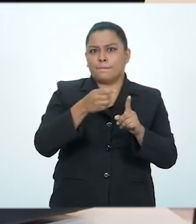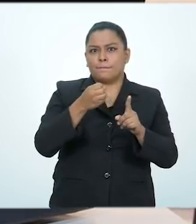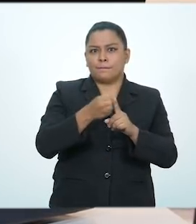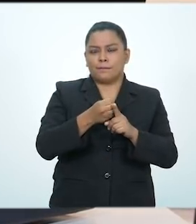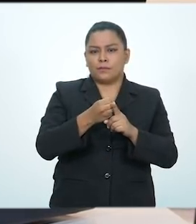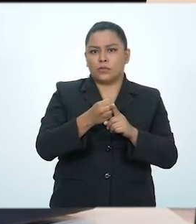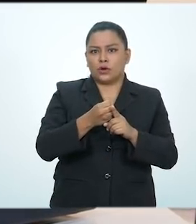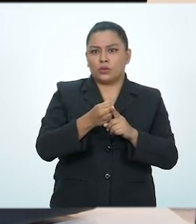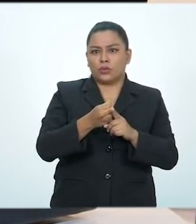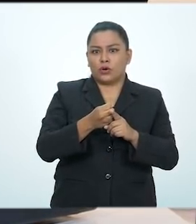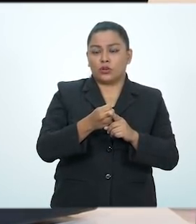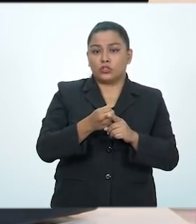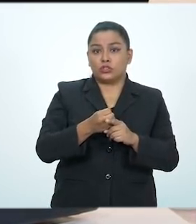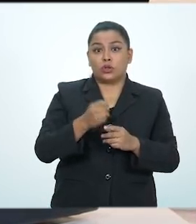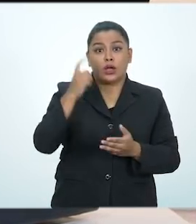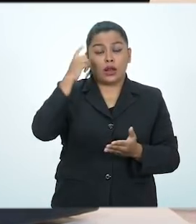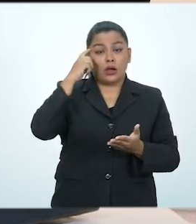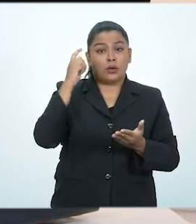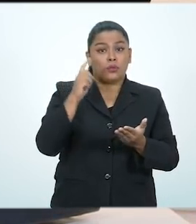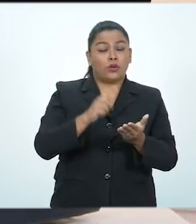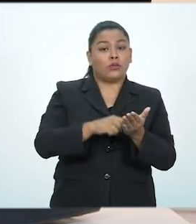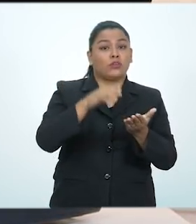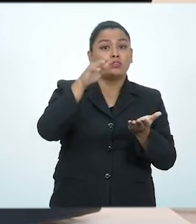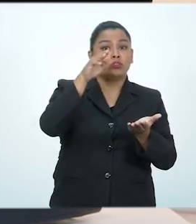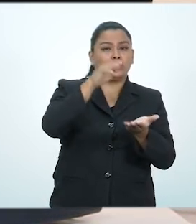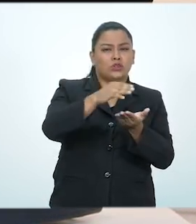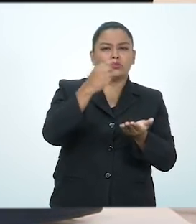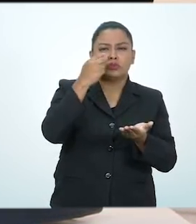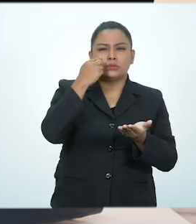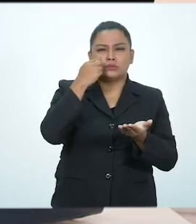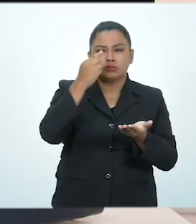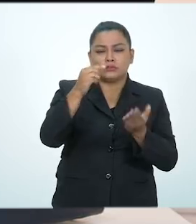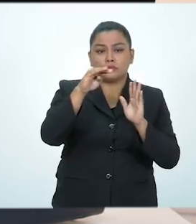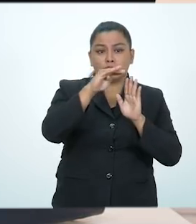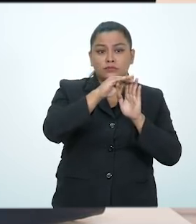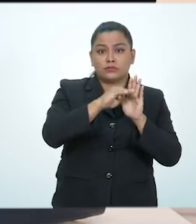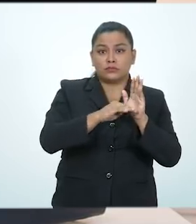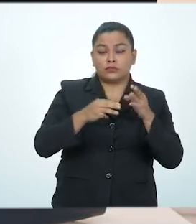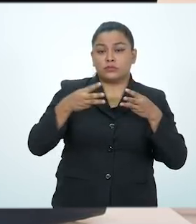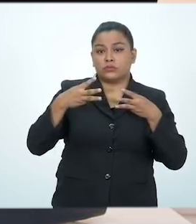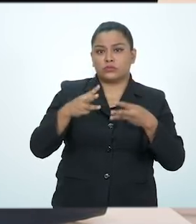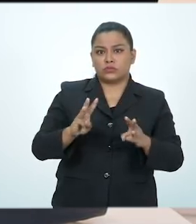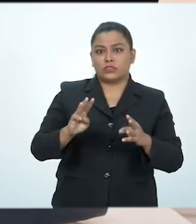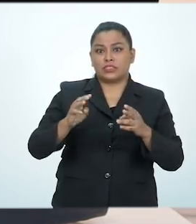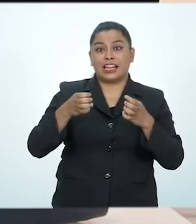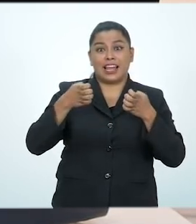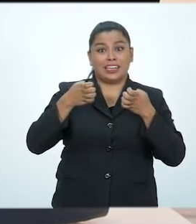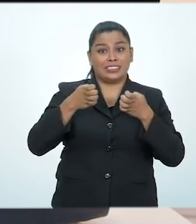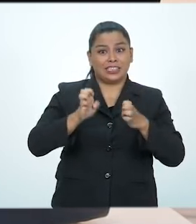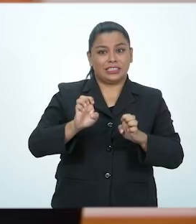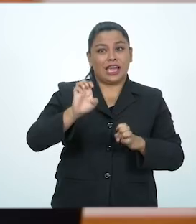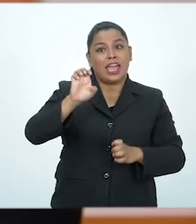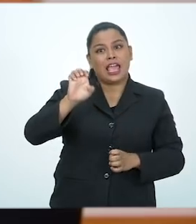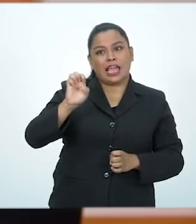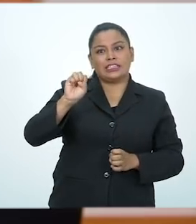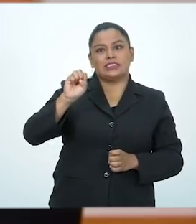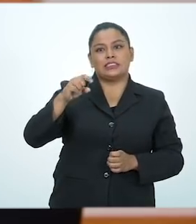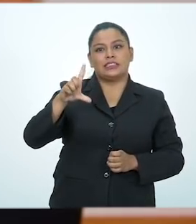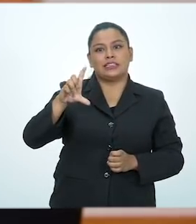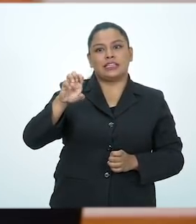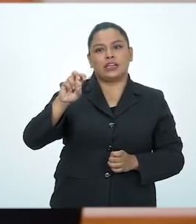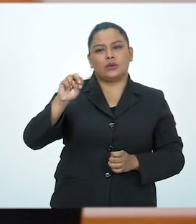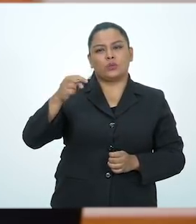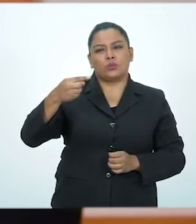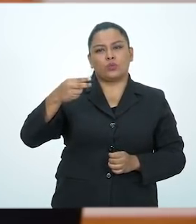las pruebas de unidad que ustedes encontrarán en su guía metodológica de la estrategia SLengua. Es